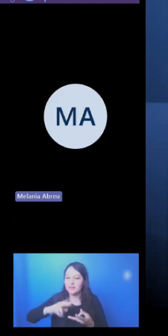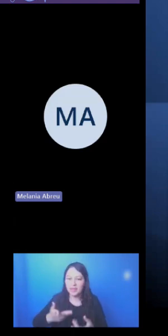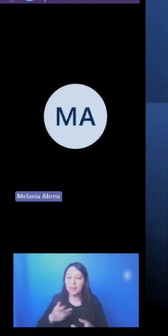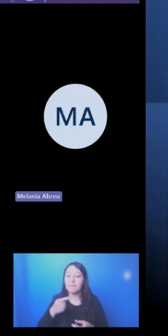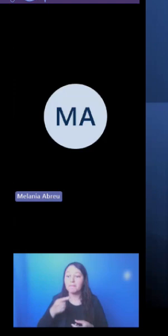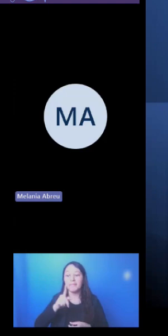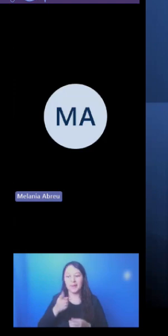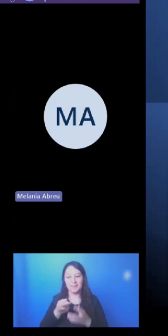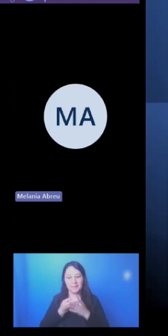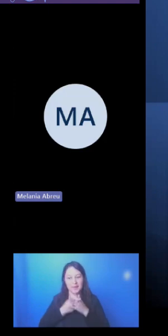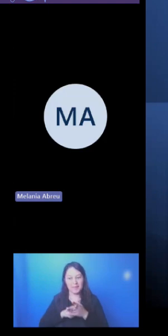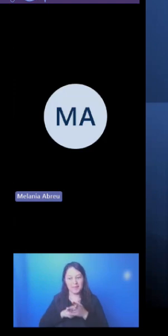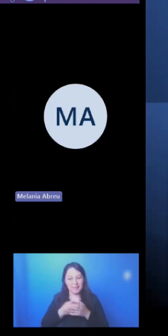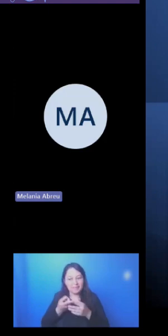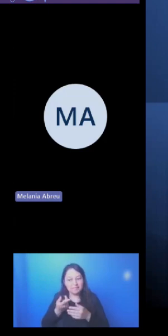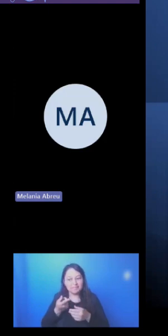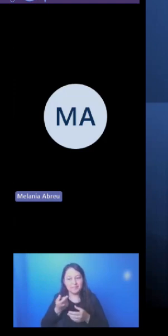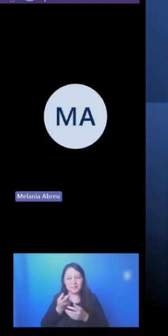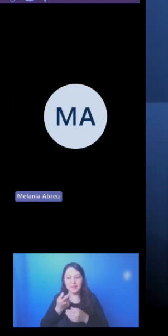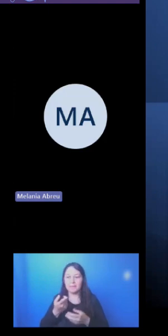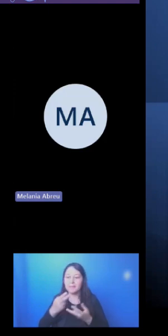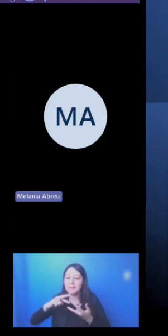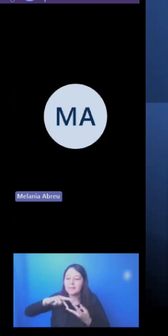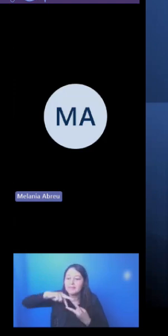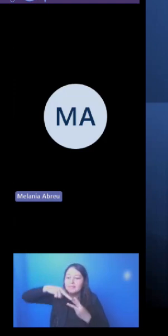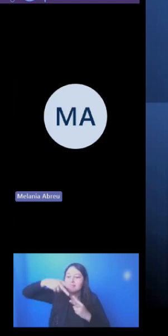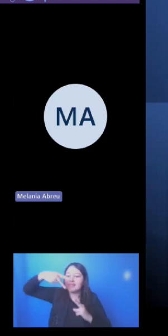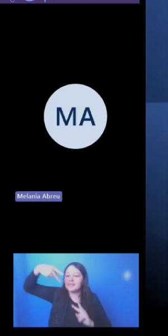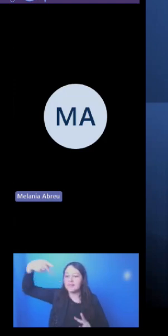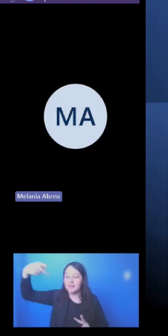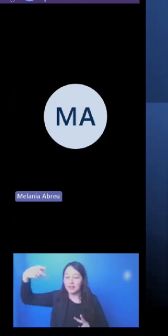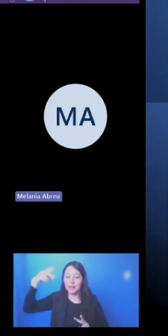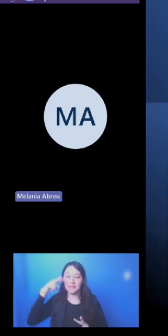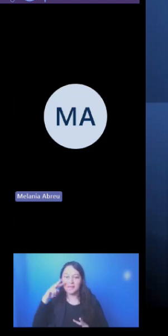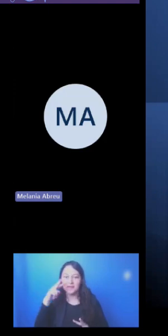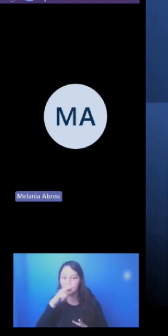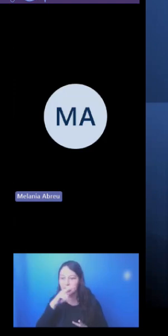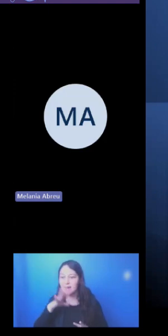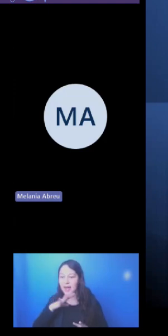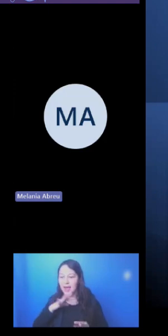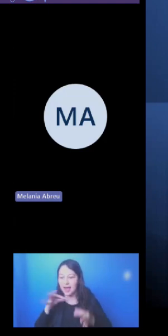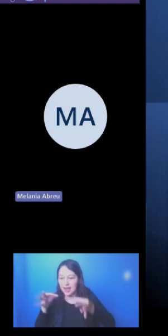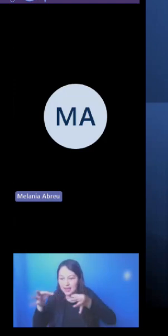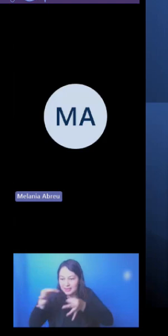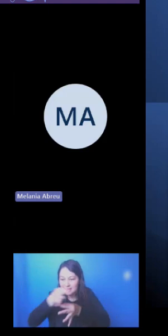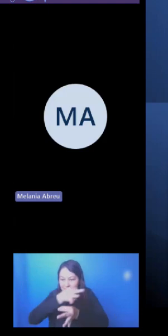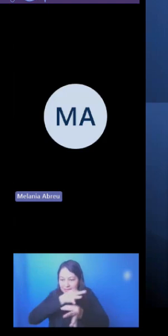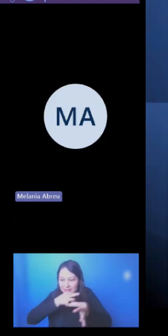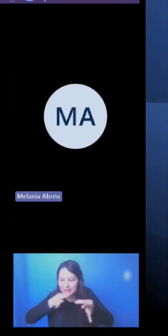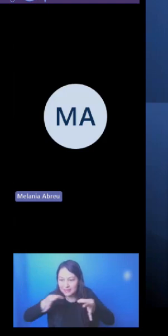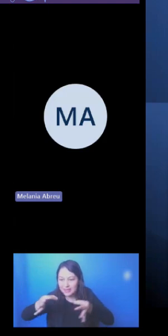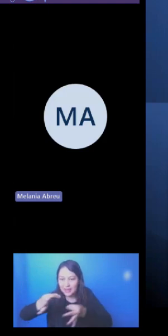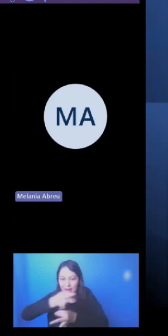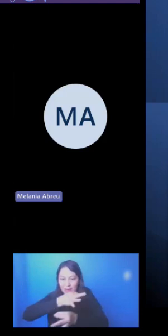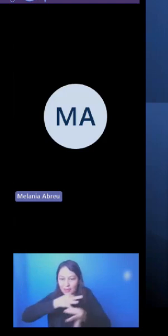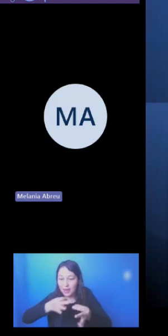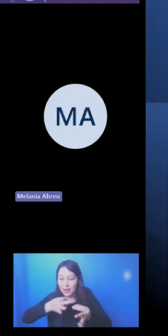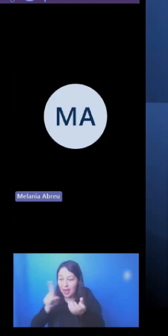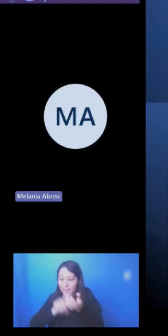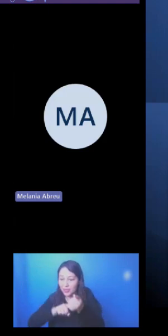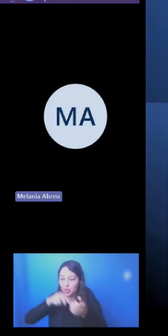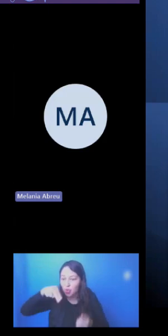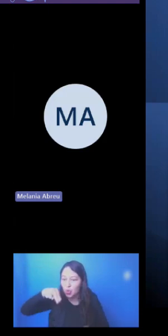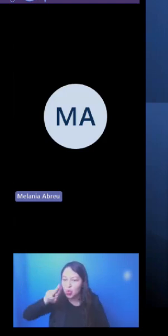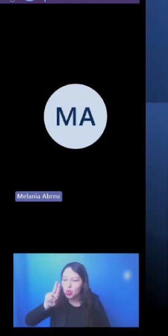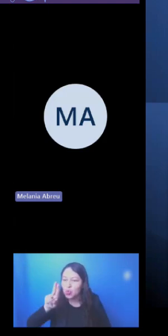que recordar, en este diagrama lo que les pongo es una célula en donde se ve el núcleo. El núcleo va a tener adentro